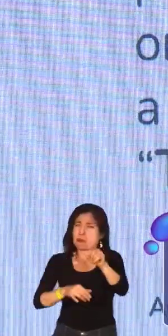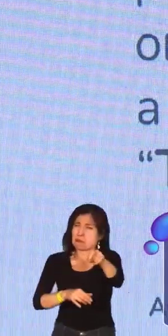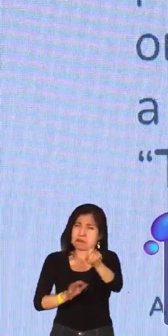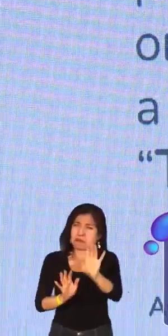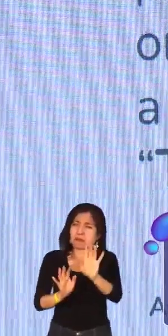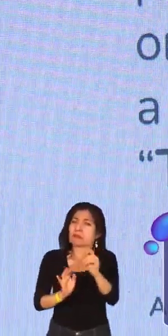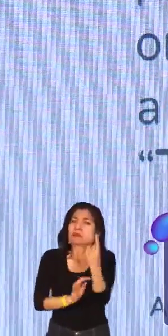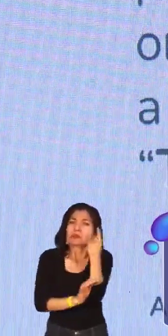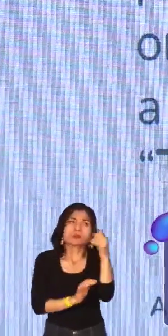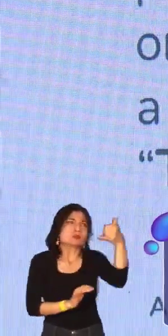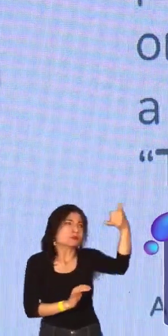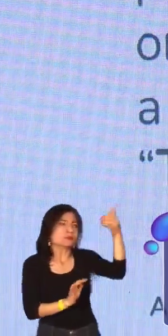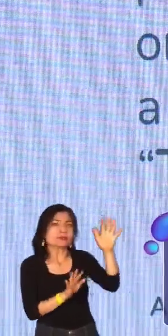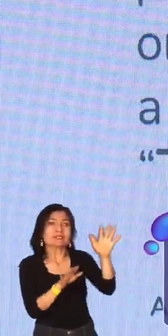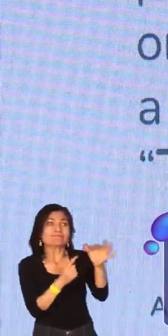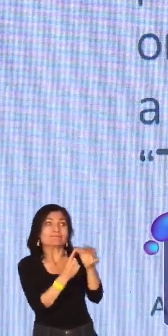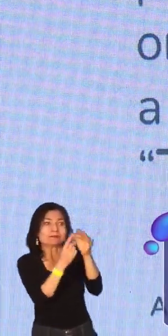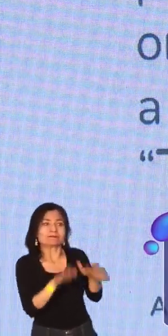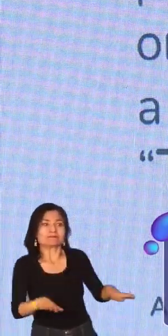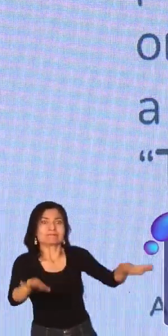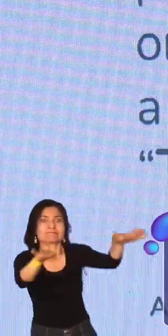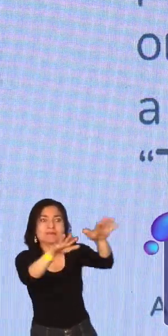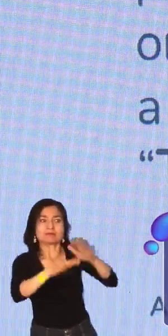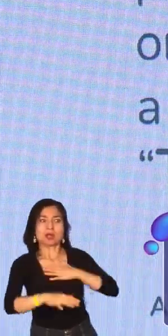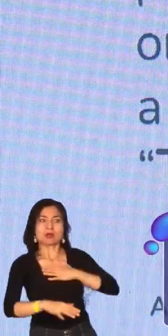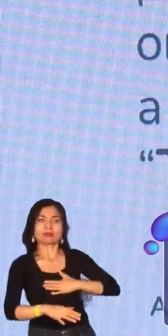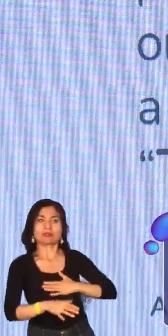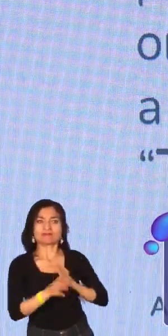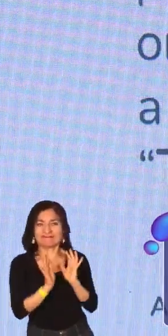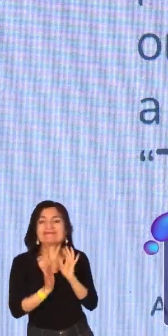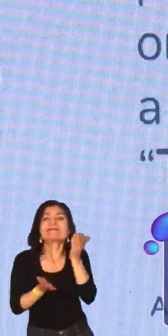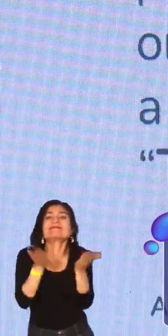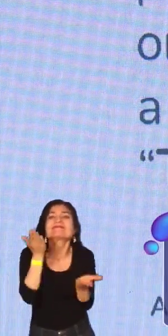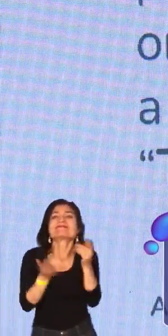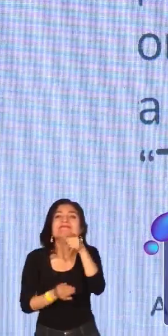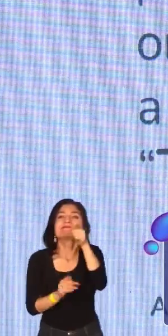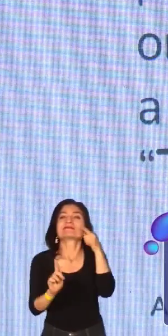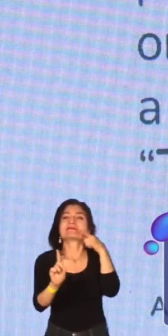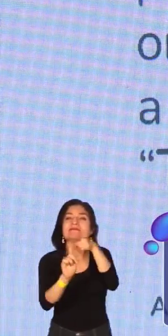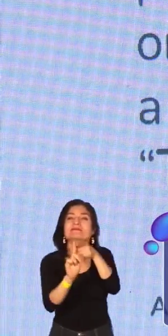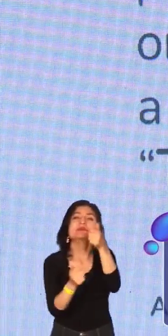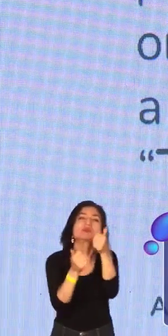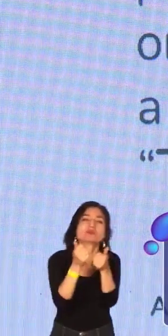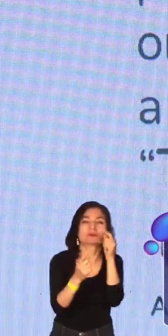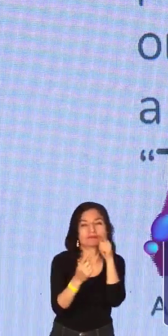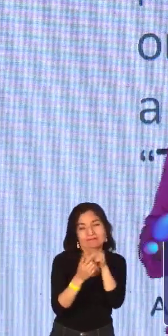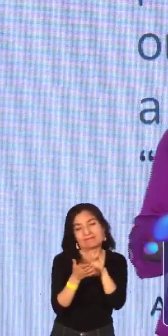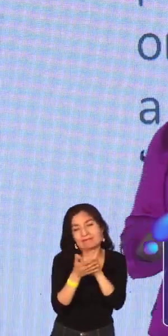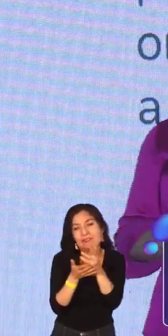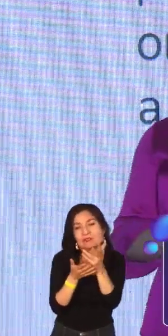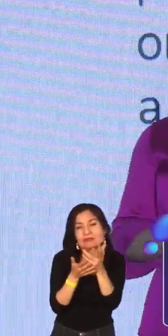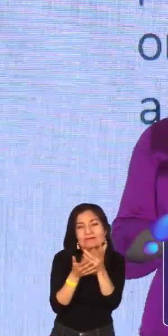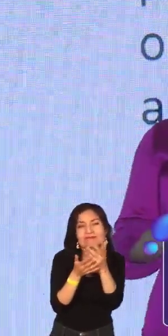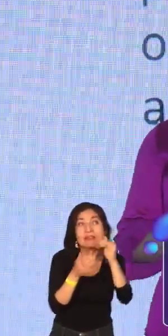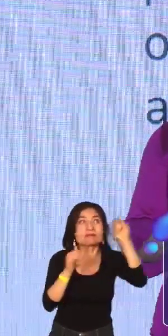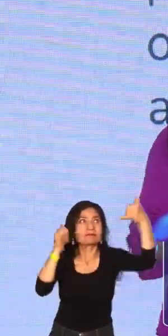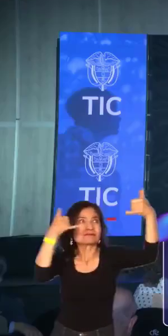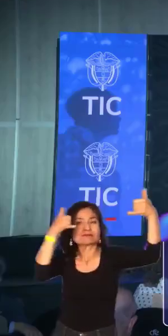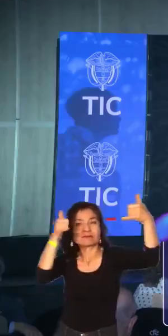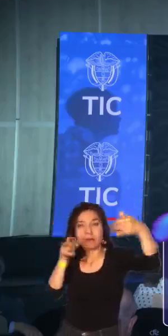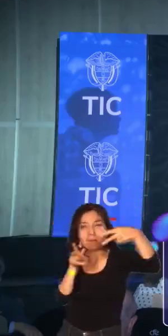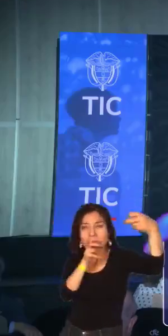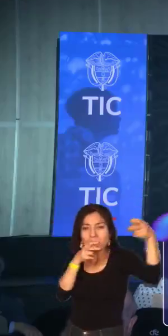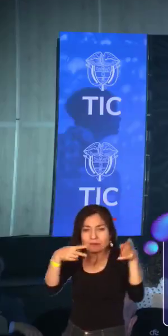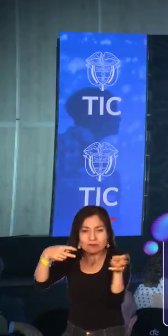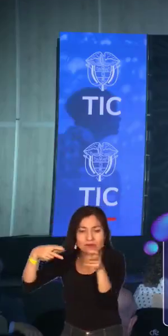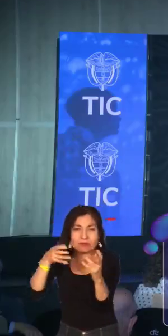un lugar específico que tenga esos sensores, me alivia muchos problemas. Pero sí, eso depende de cuál es mi objetivo con la información que pueda tener